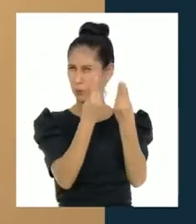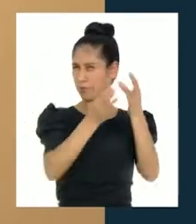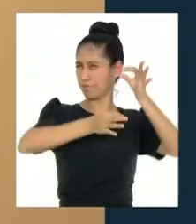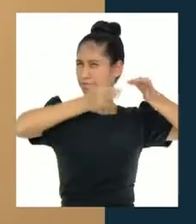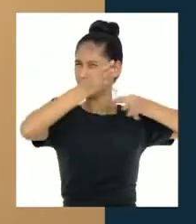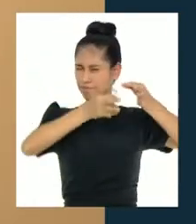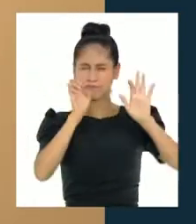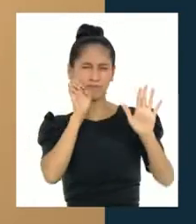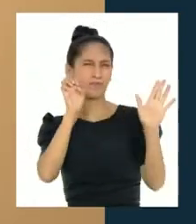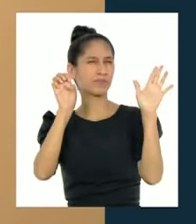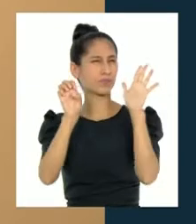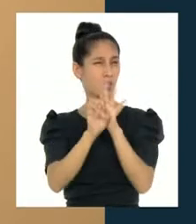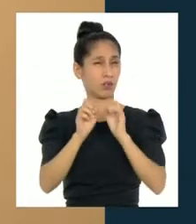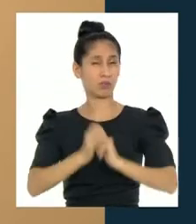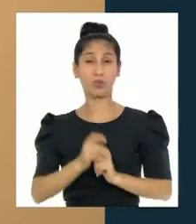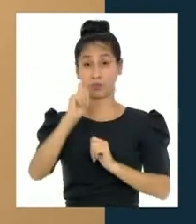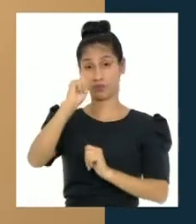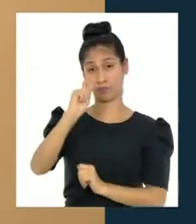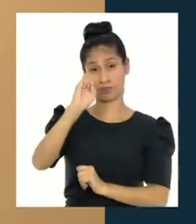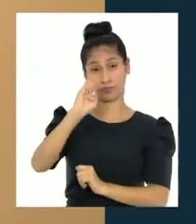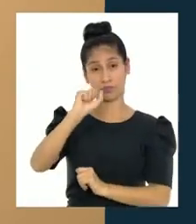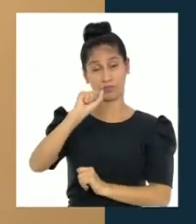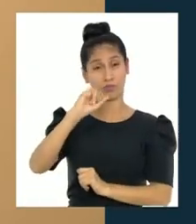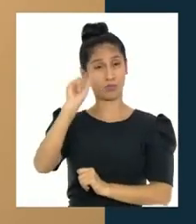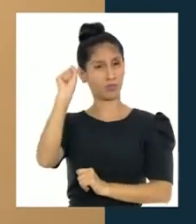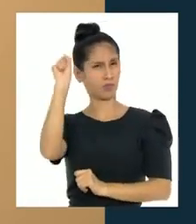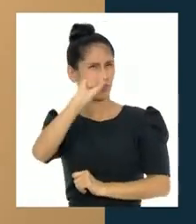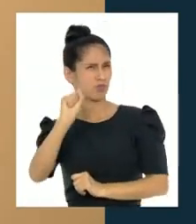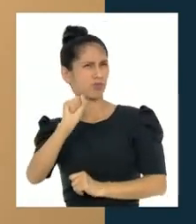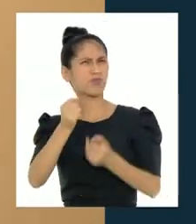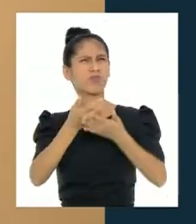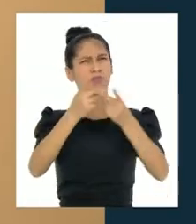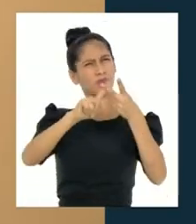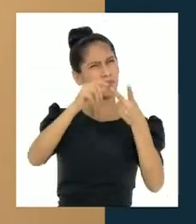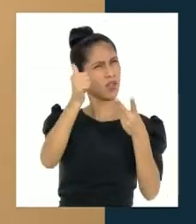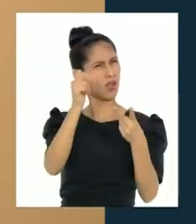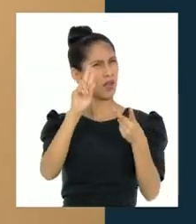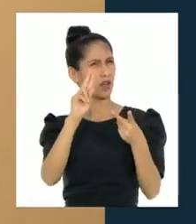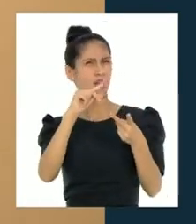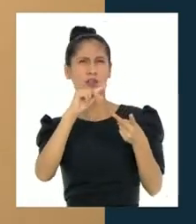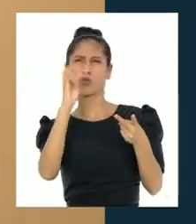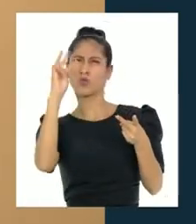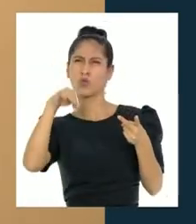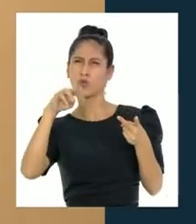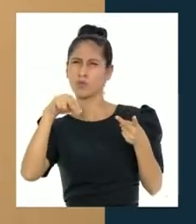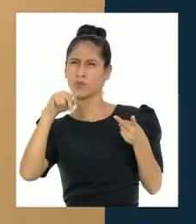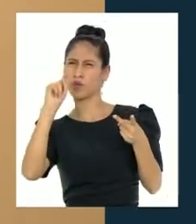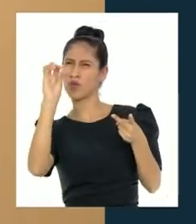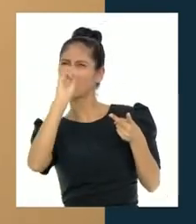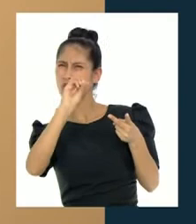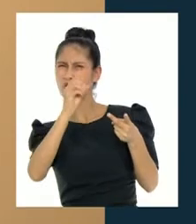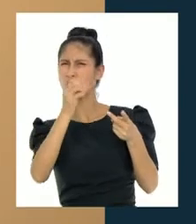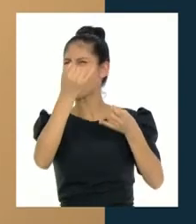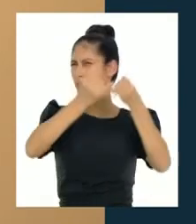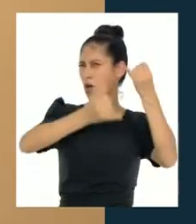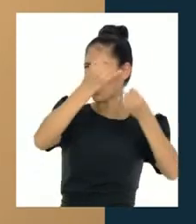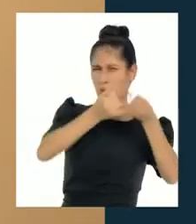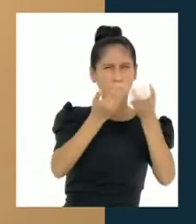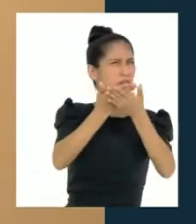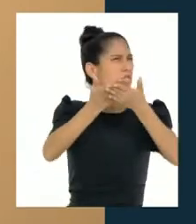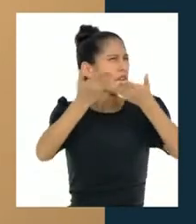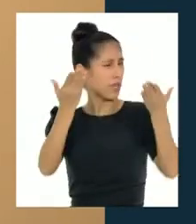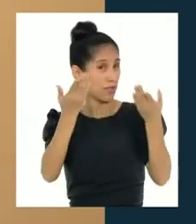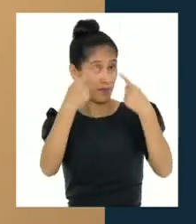Por ejemplo, qué es la tesis, el argumento, el contraargumento, la conclusión. Pero vamos